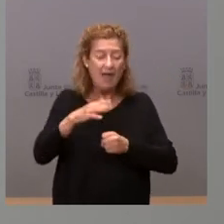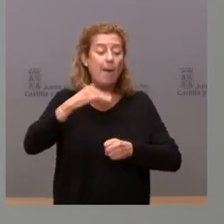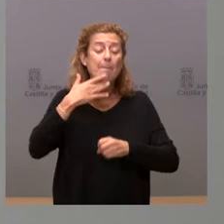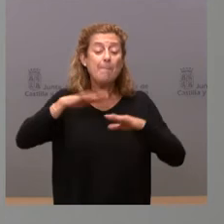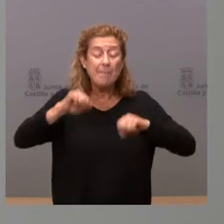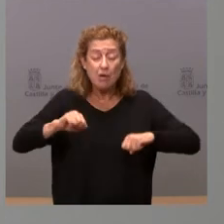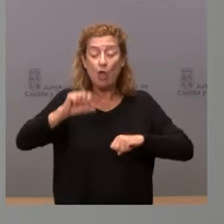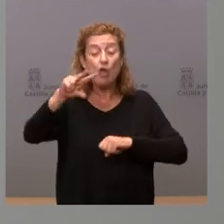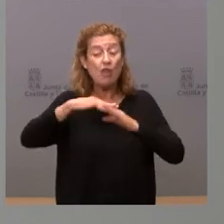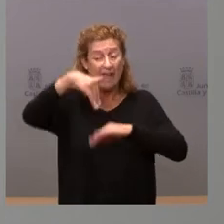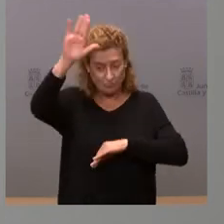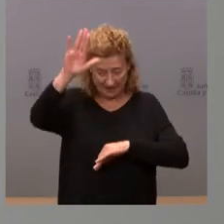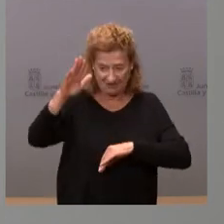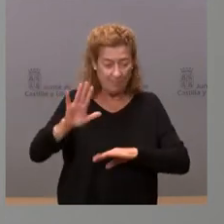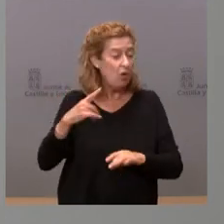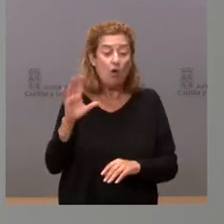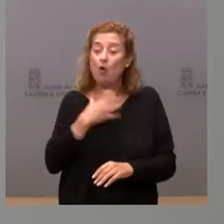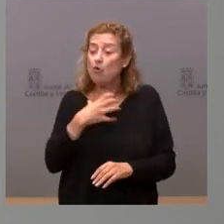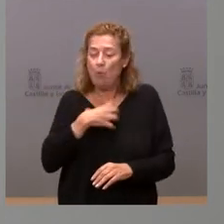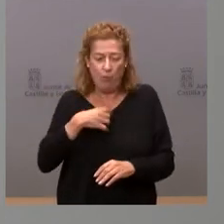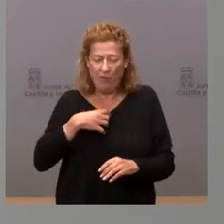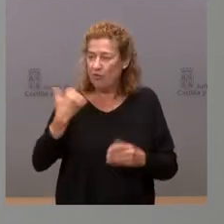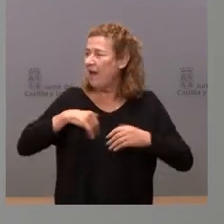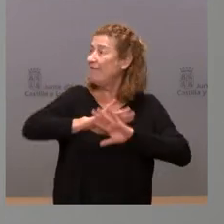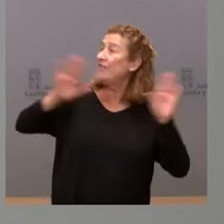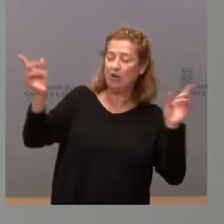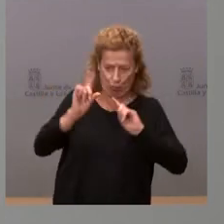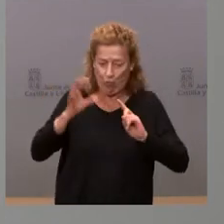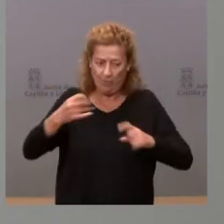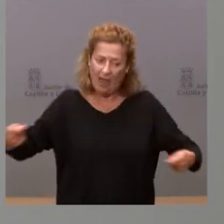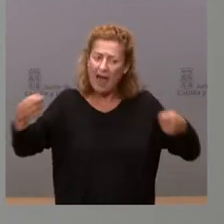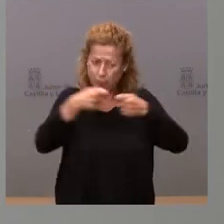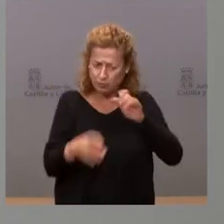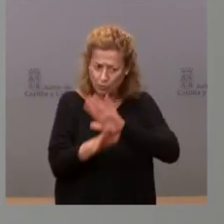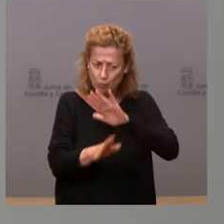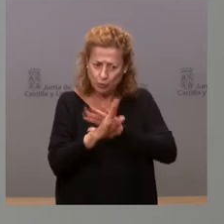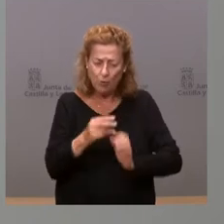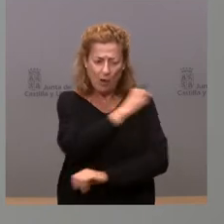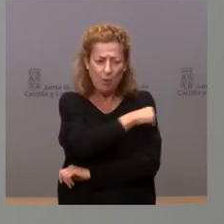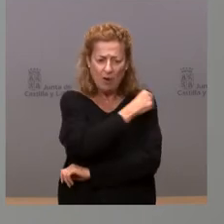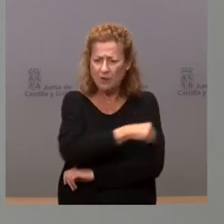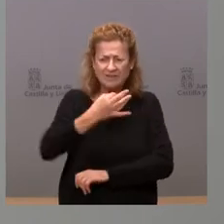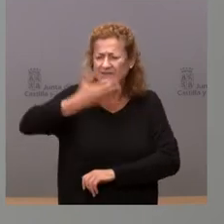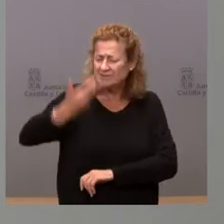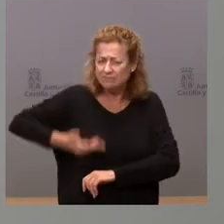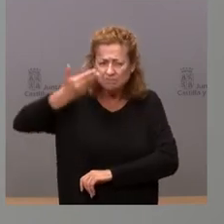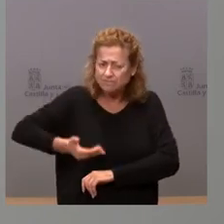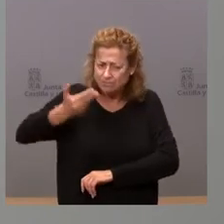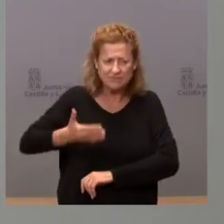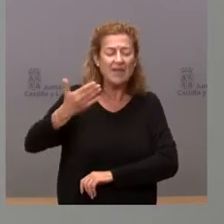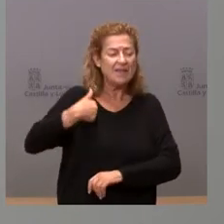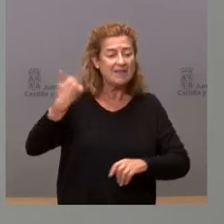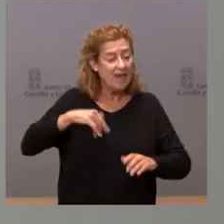ahora bien no podemos conformarnos y tenemos que seguir apostando por vacunar es imprescindible que ya hemos